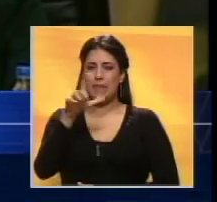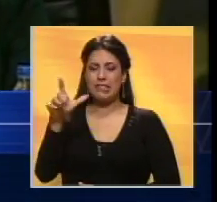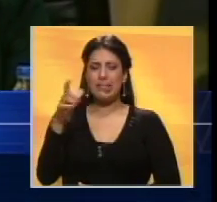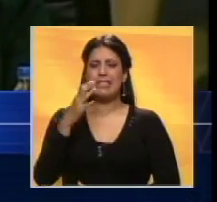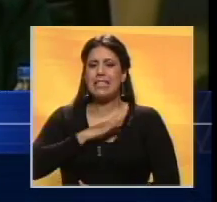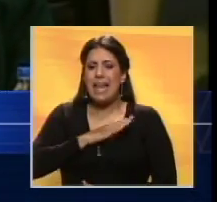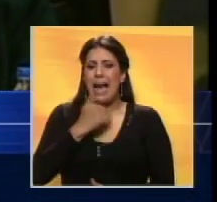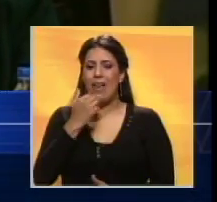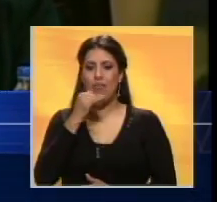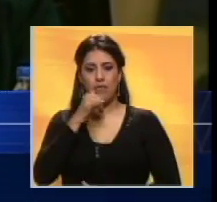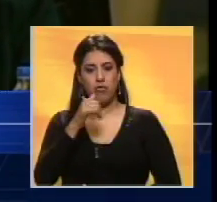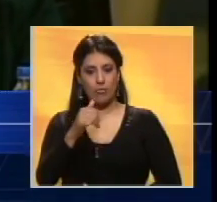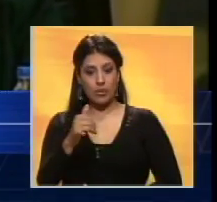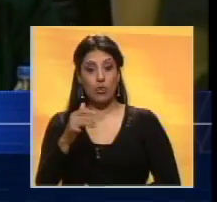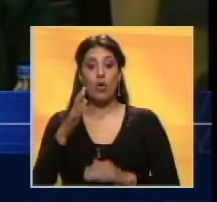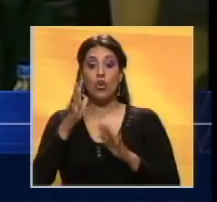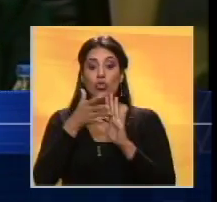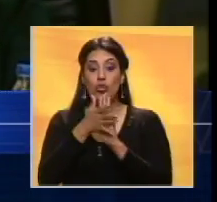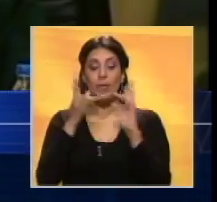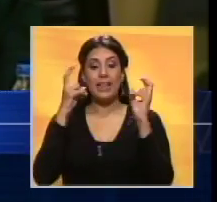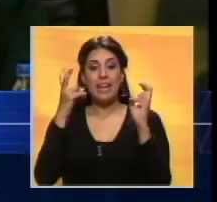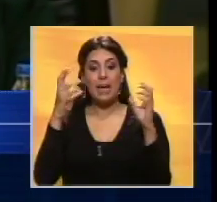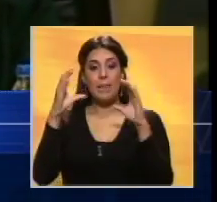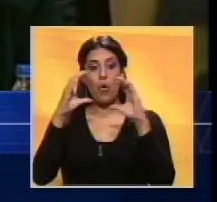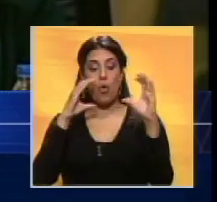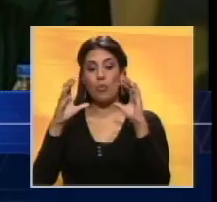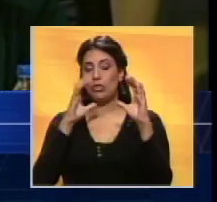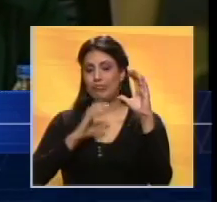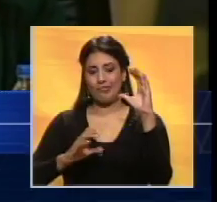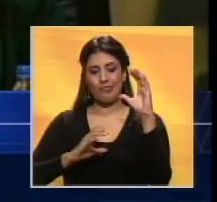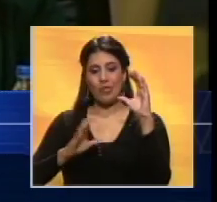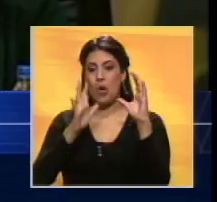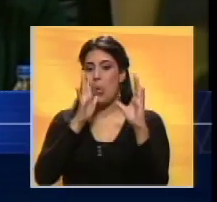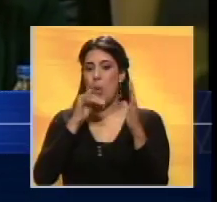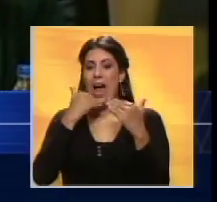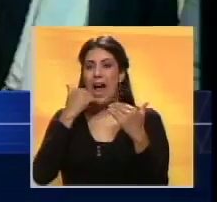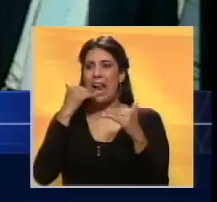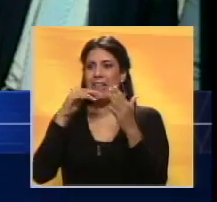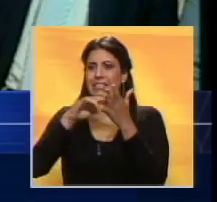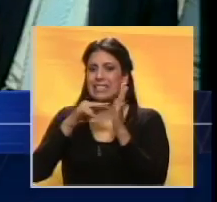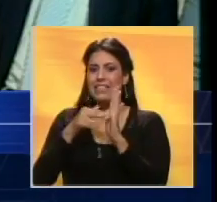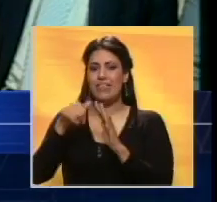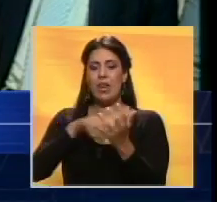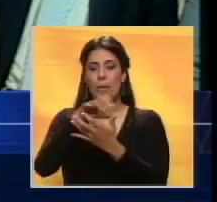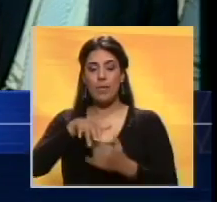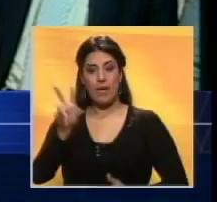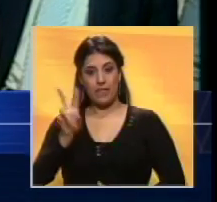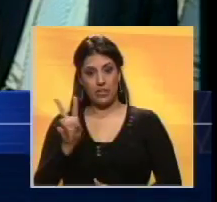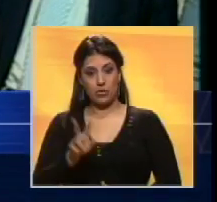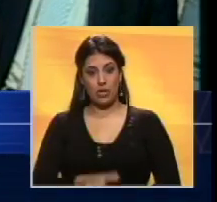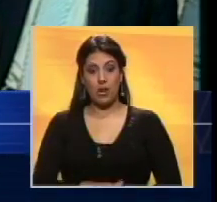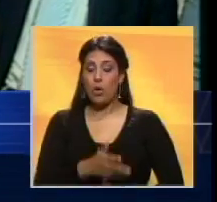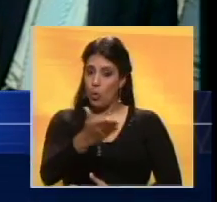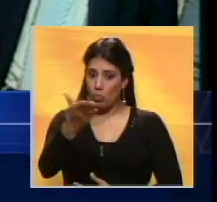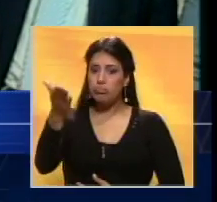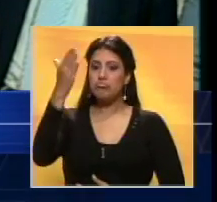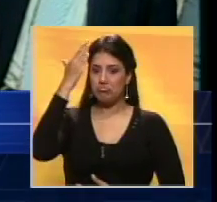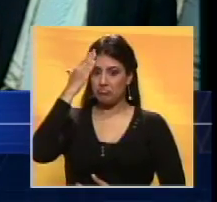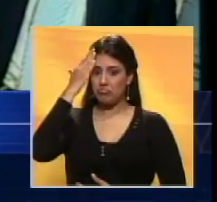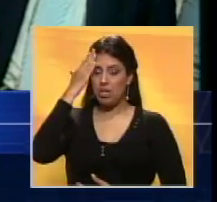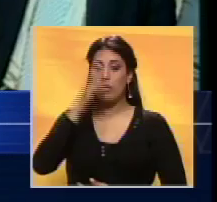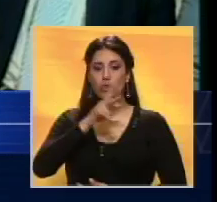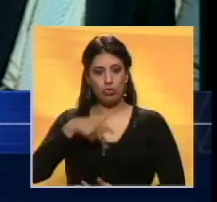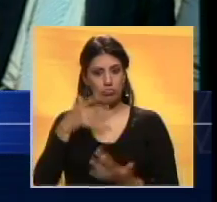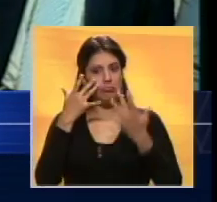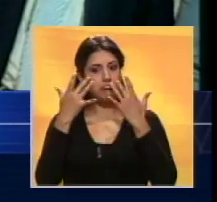quizá informaciones de matrices mediáticas que no se corresponden con lo que está ocurriendo en Venezuela. Ustedes bien saben,